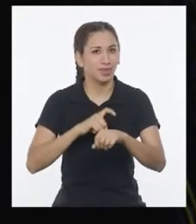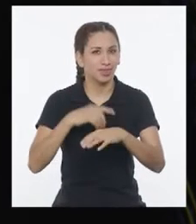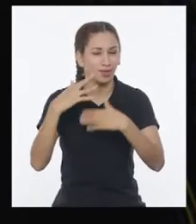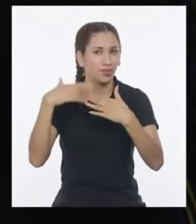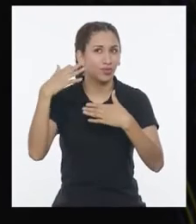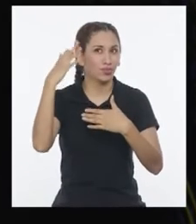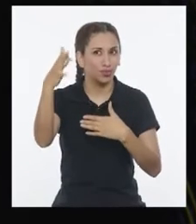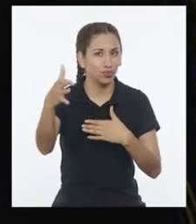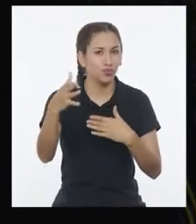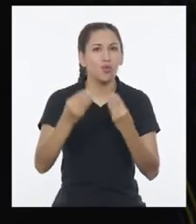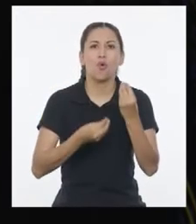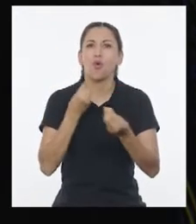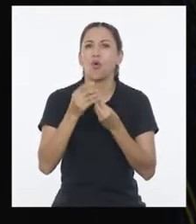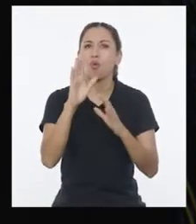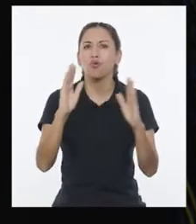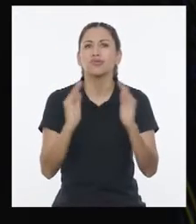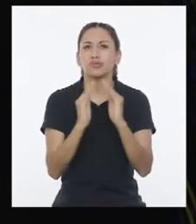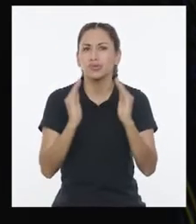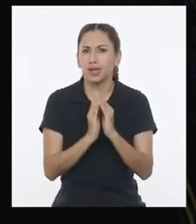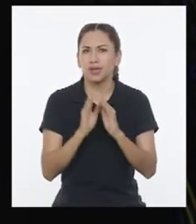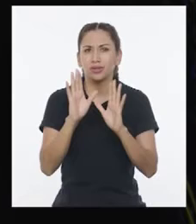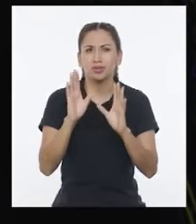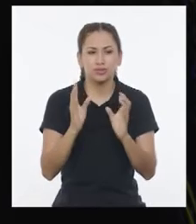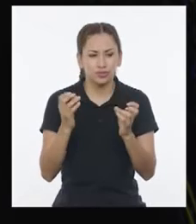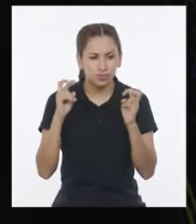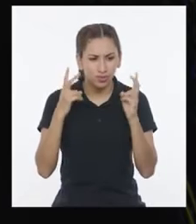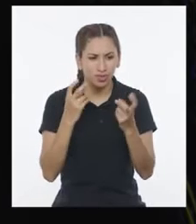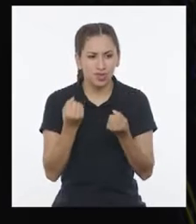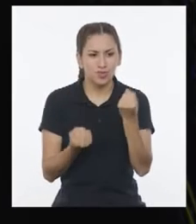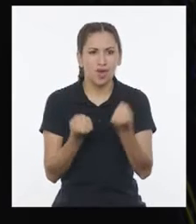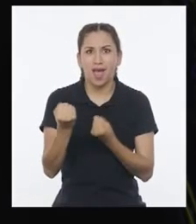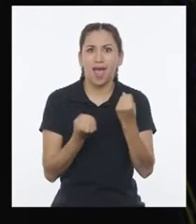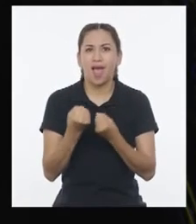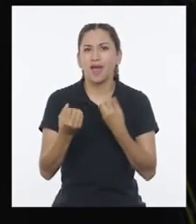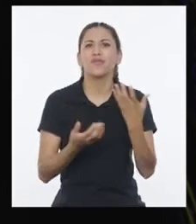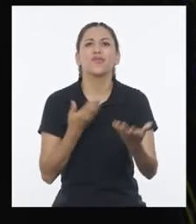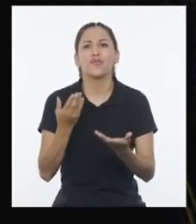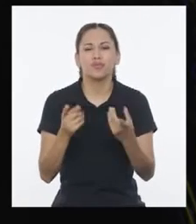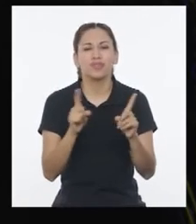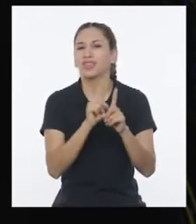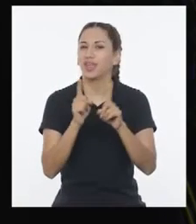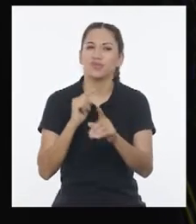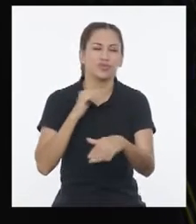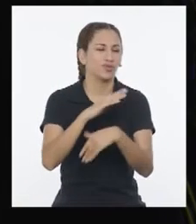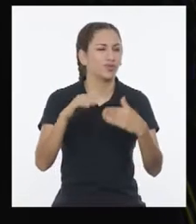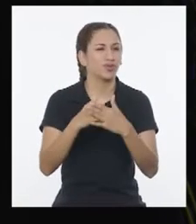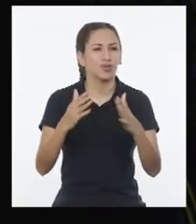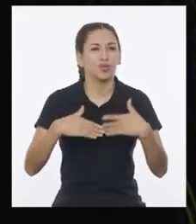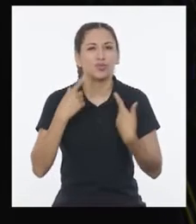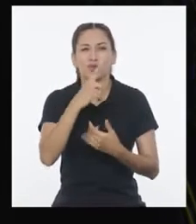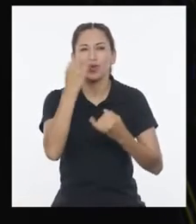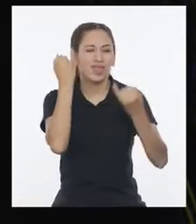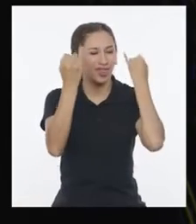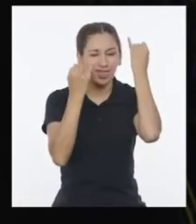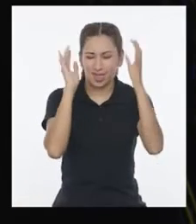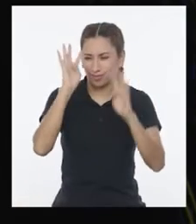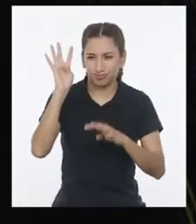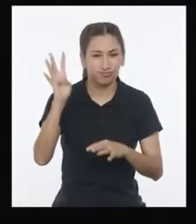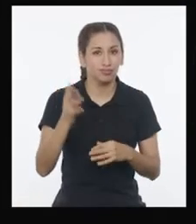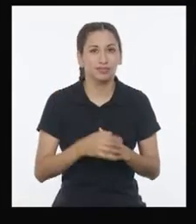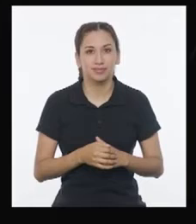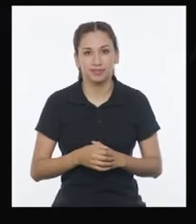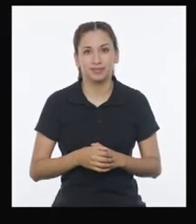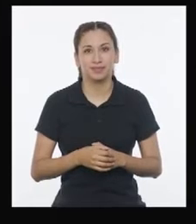de esa época, cómo serían sus casas, sus medios de transporte, así como todo lo que puedan imaginar.